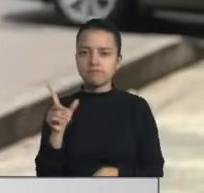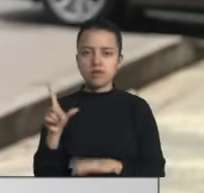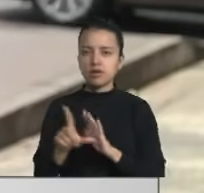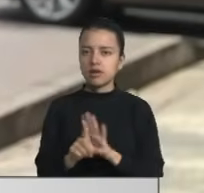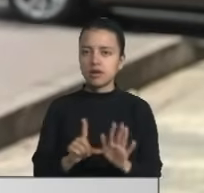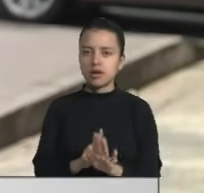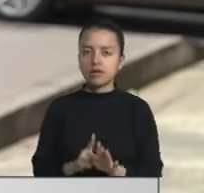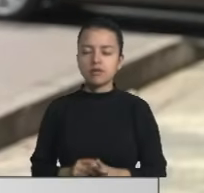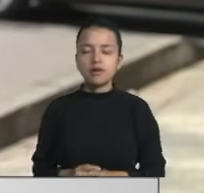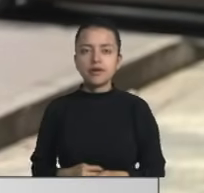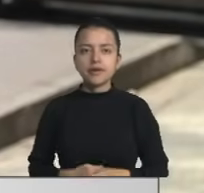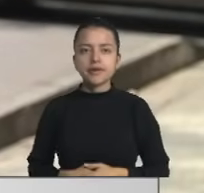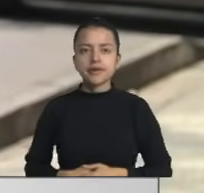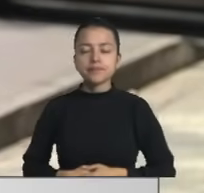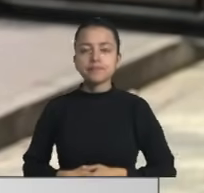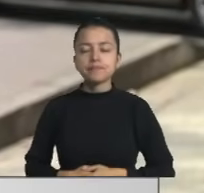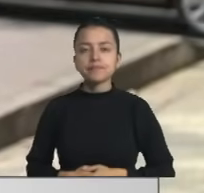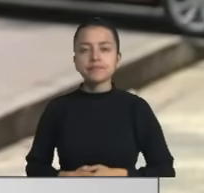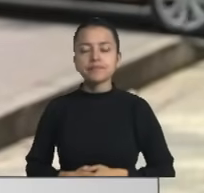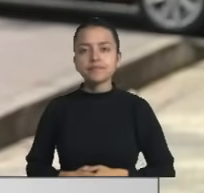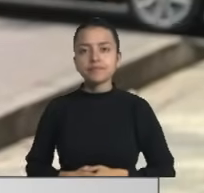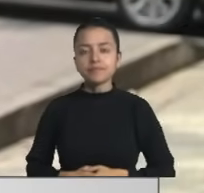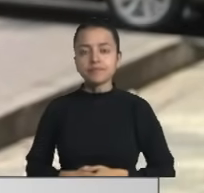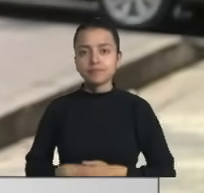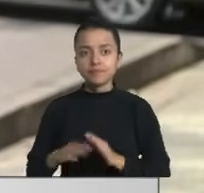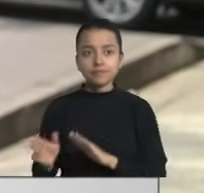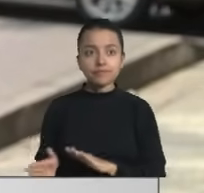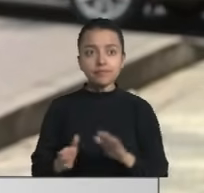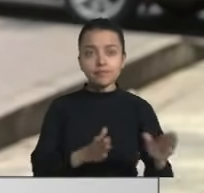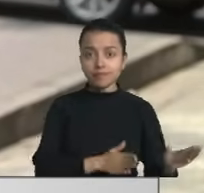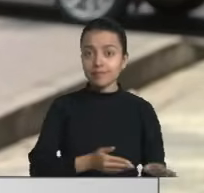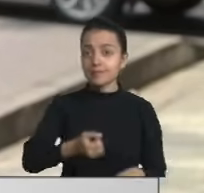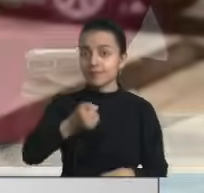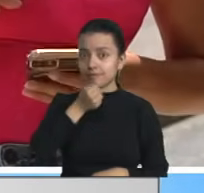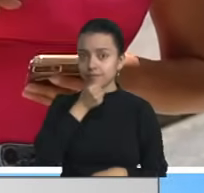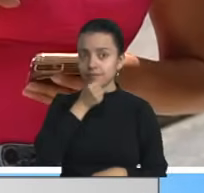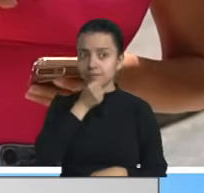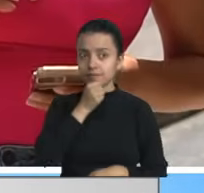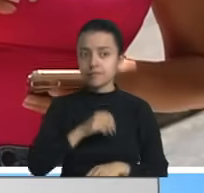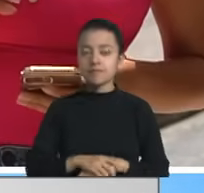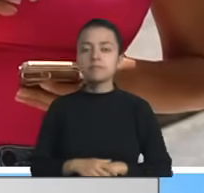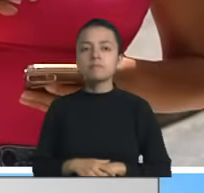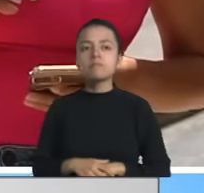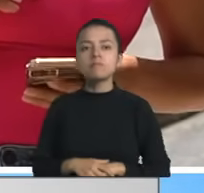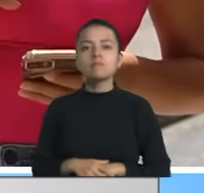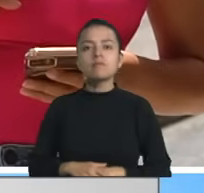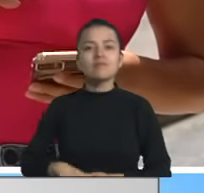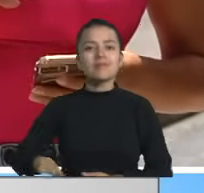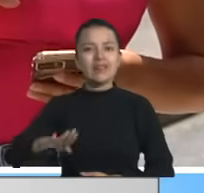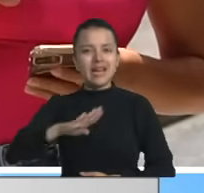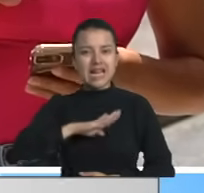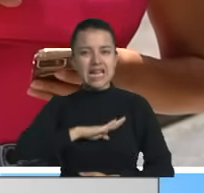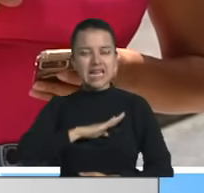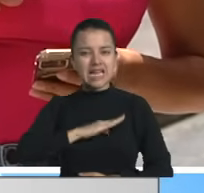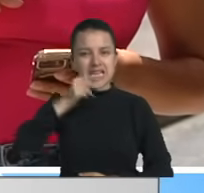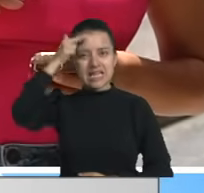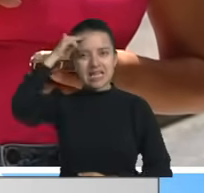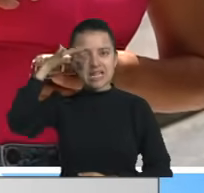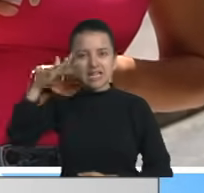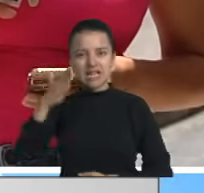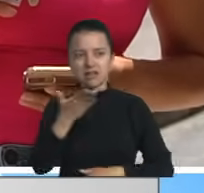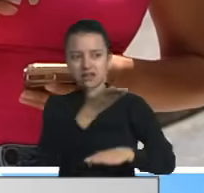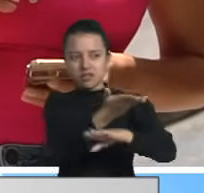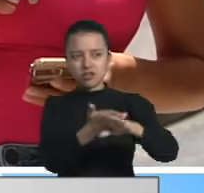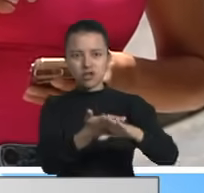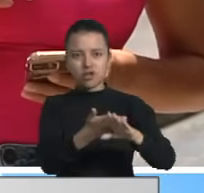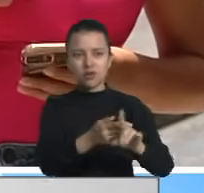Y en otras noticias les cuento que fue pedida la renuncia por parte del alcalde de Cartagena, Dumec Turbay, a la